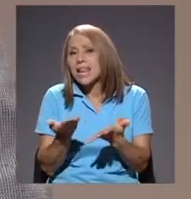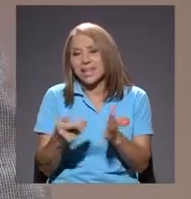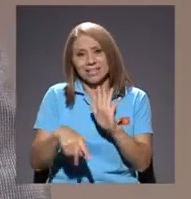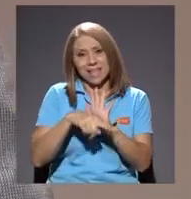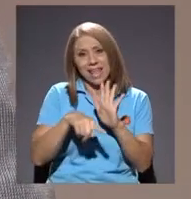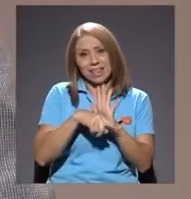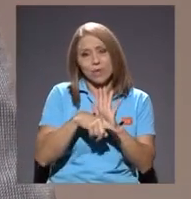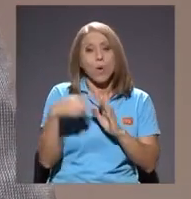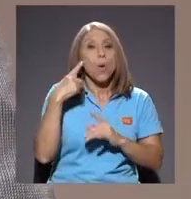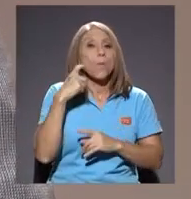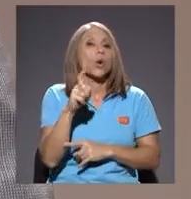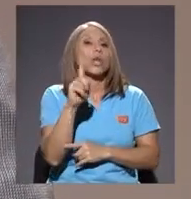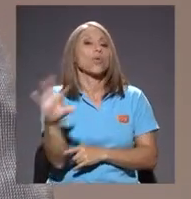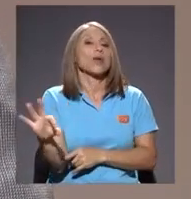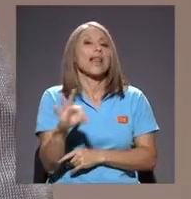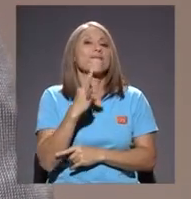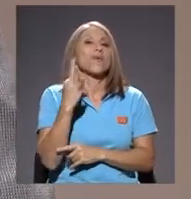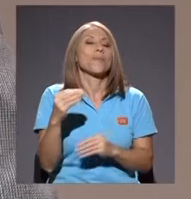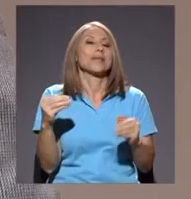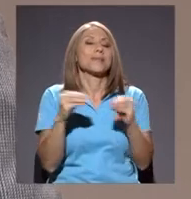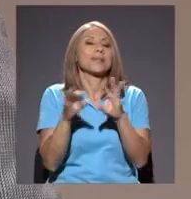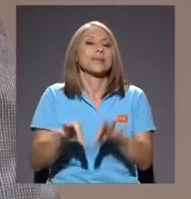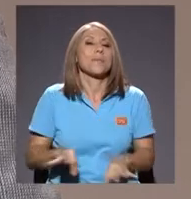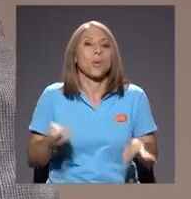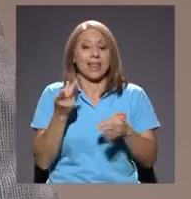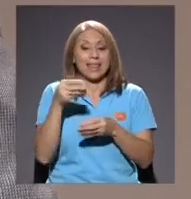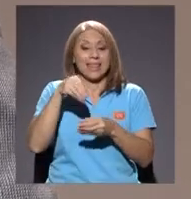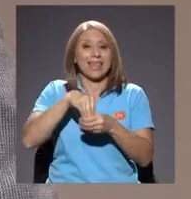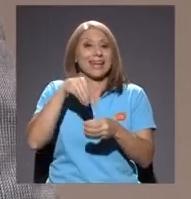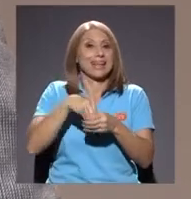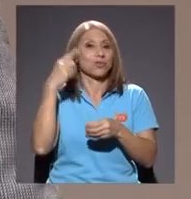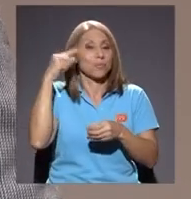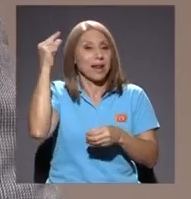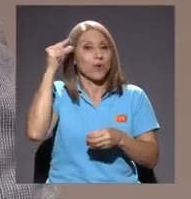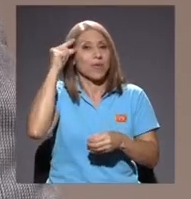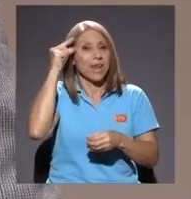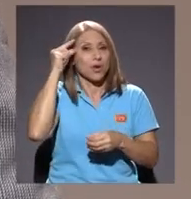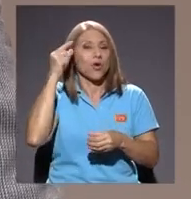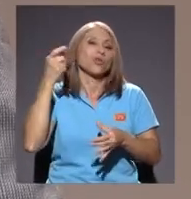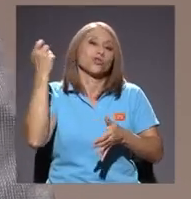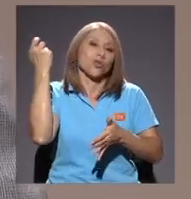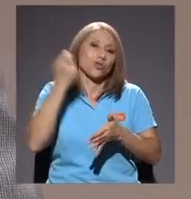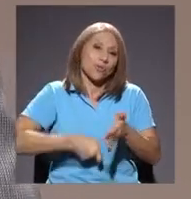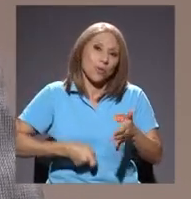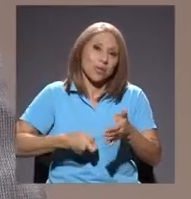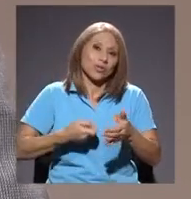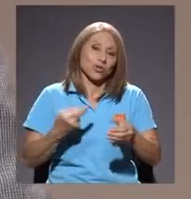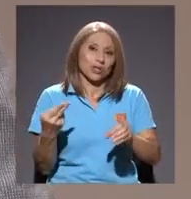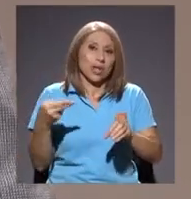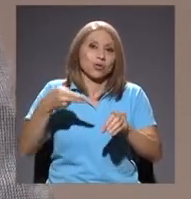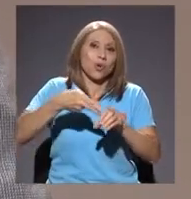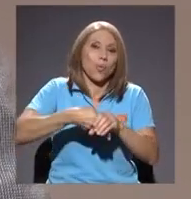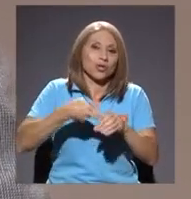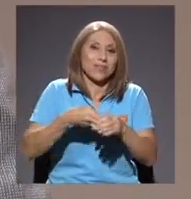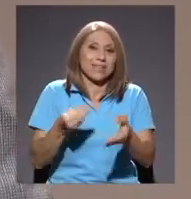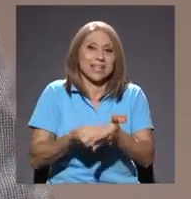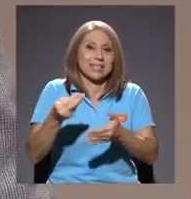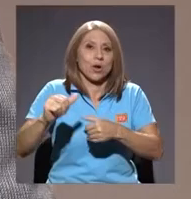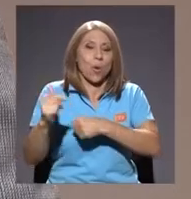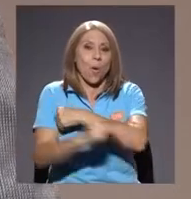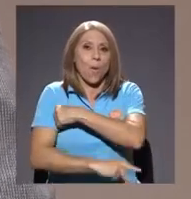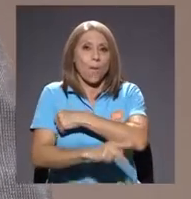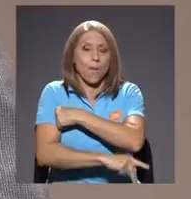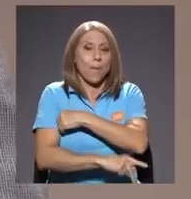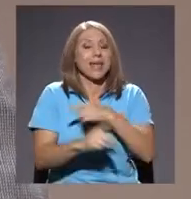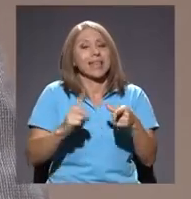de ingresos para el gobierno son los impuestos que caen sobre el valor de los combustibles que se importan entonces hay un efecto también